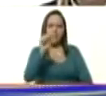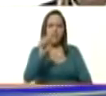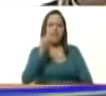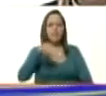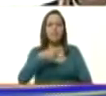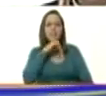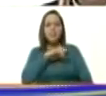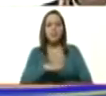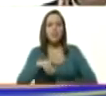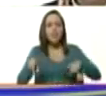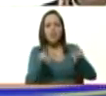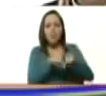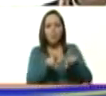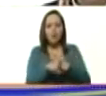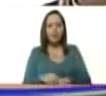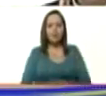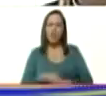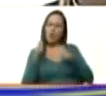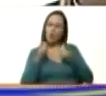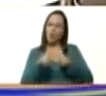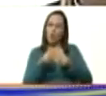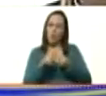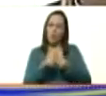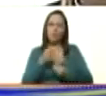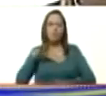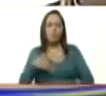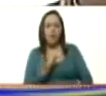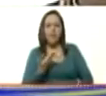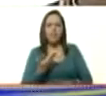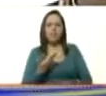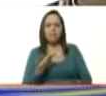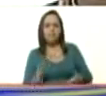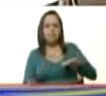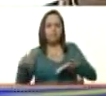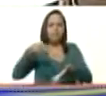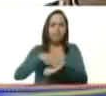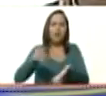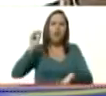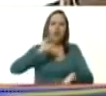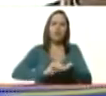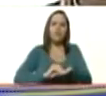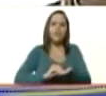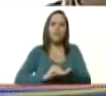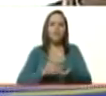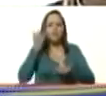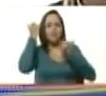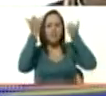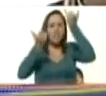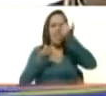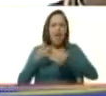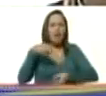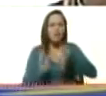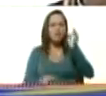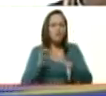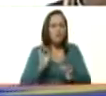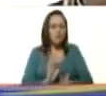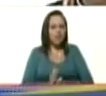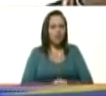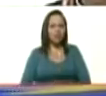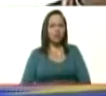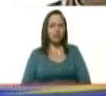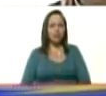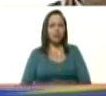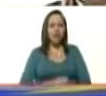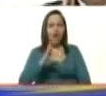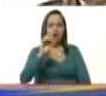la historia de cómo es posible resucitar una idea justa. Con Viasa es la